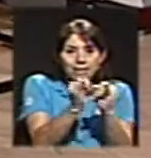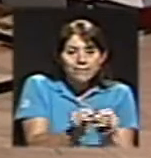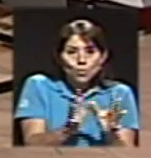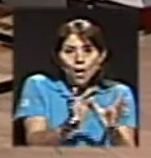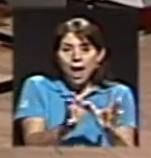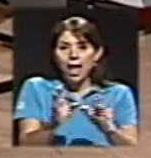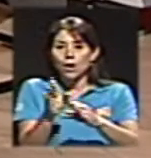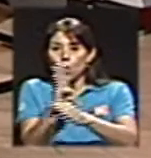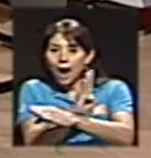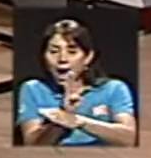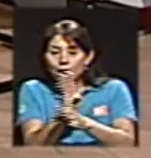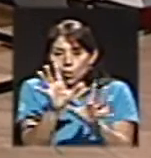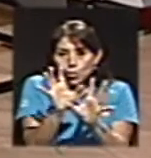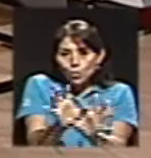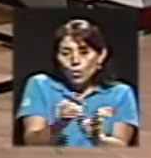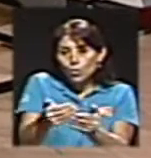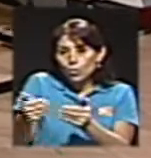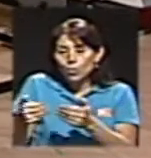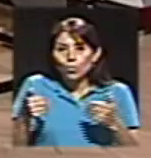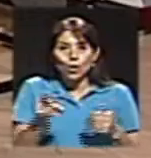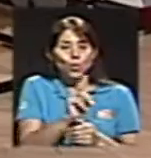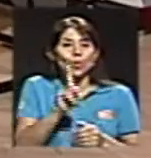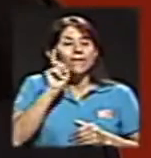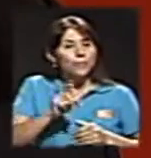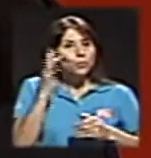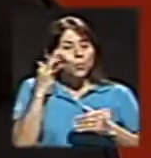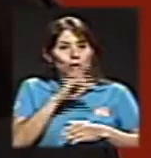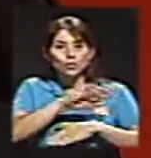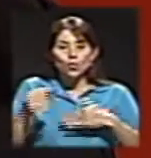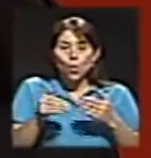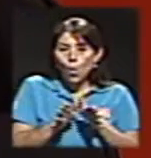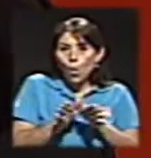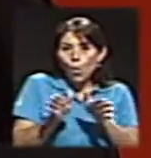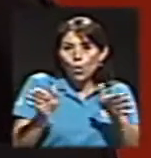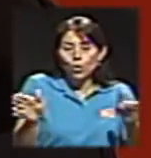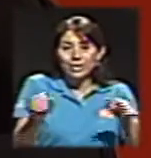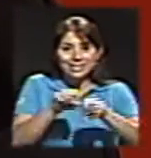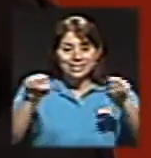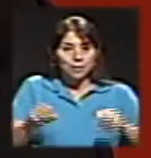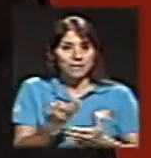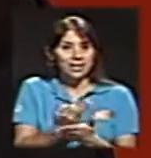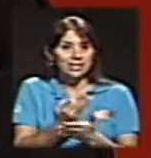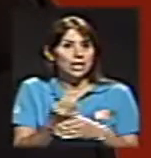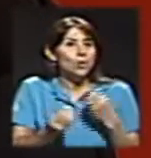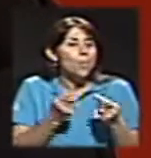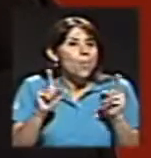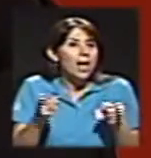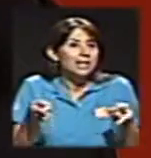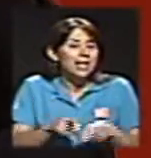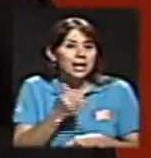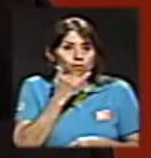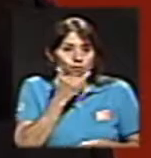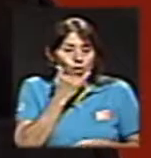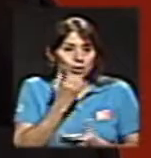por el puesto bolsa individual, sino también más bien preocuparnos también por el todo, en el sentido del rol que juega el sistema financiero dentro de una economía como la nuestra, que es